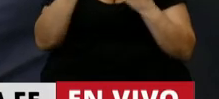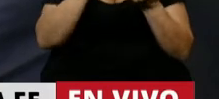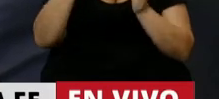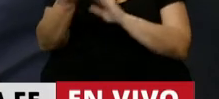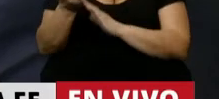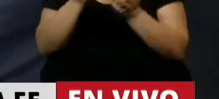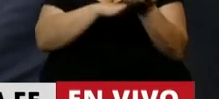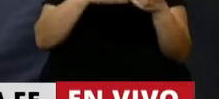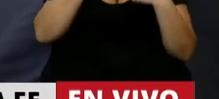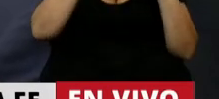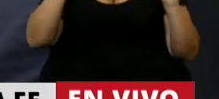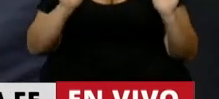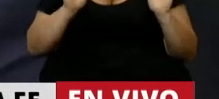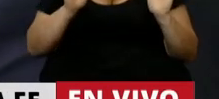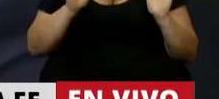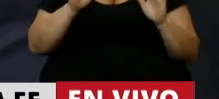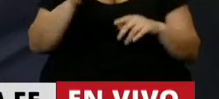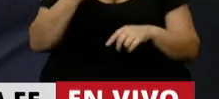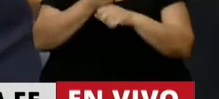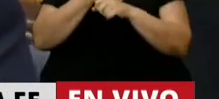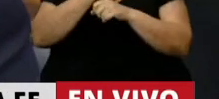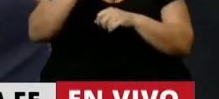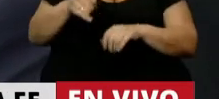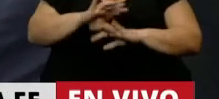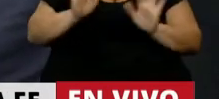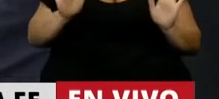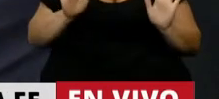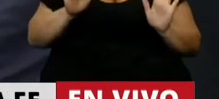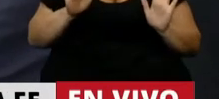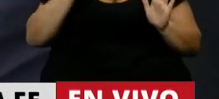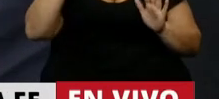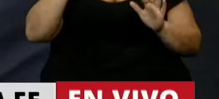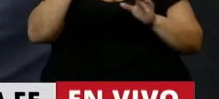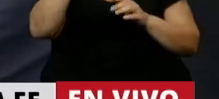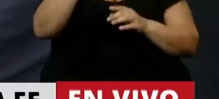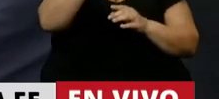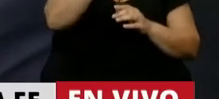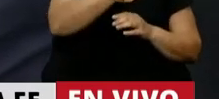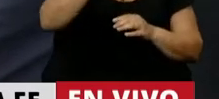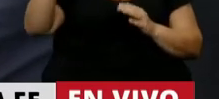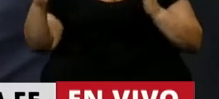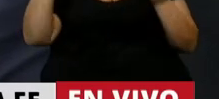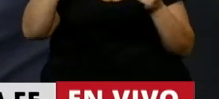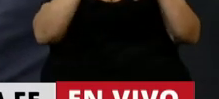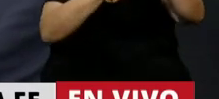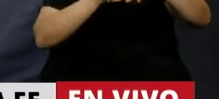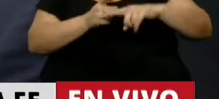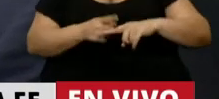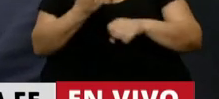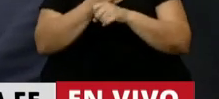de centro y de izquierda, lo que no se puede admitir es la variante B y la variante A